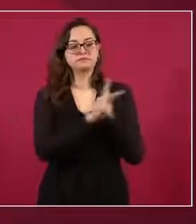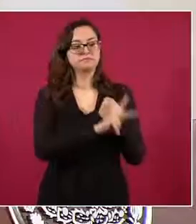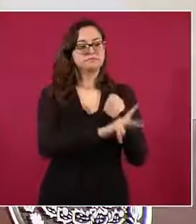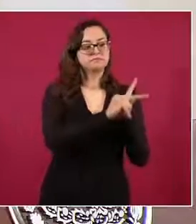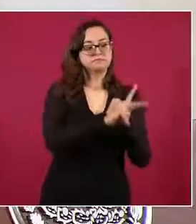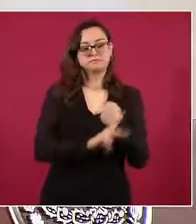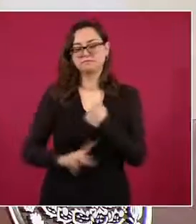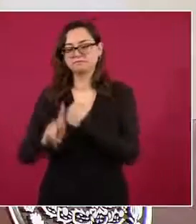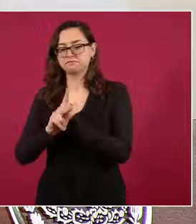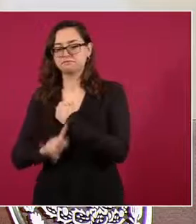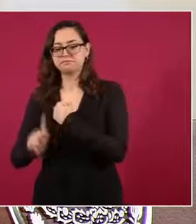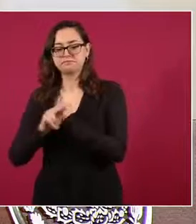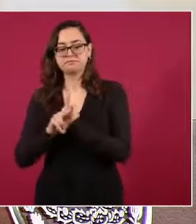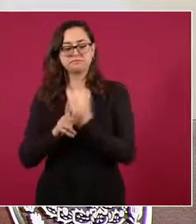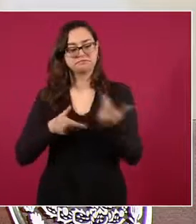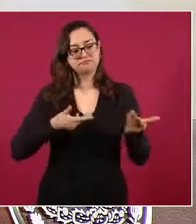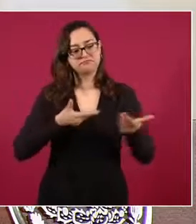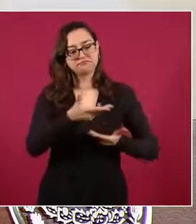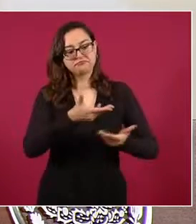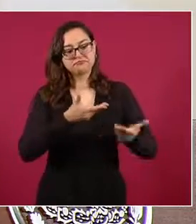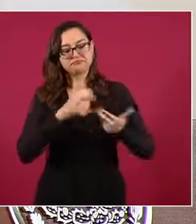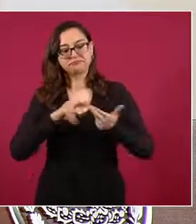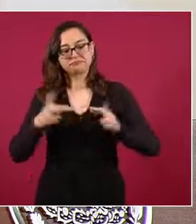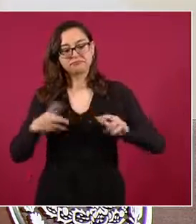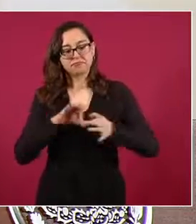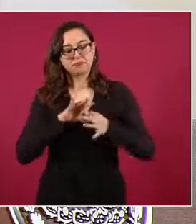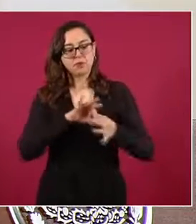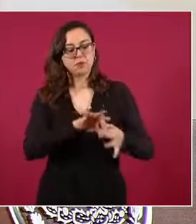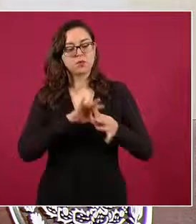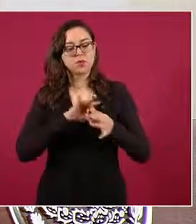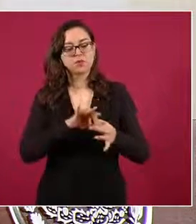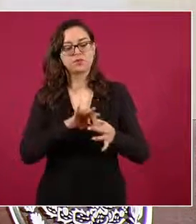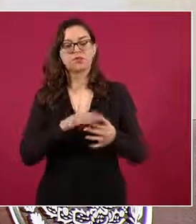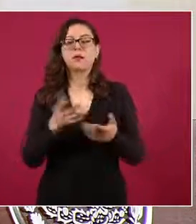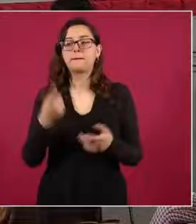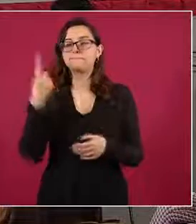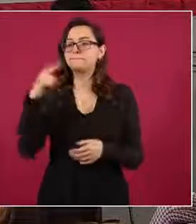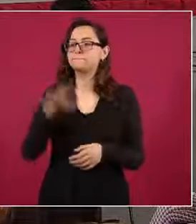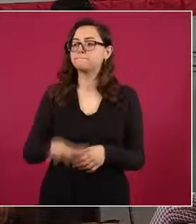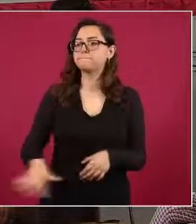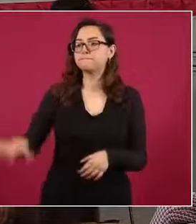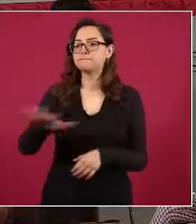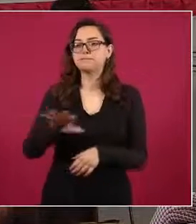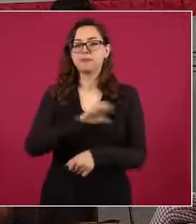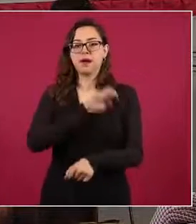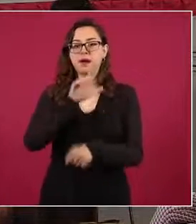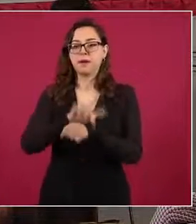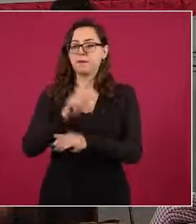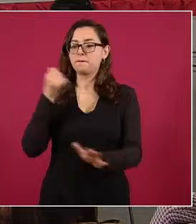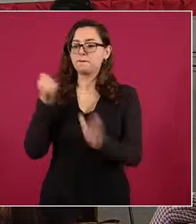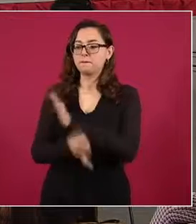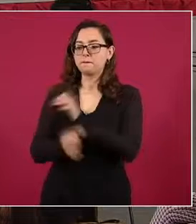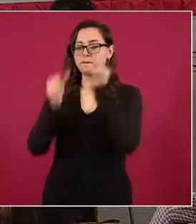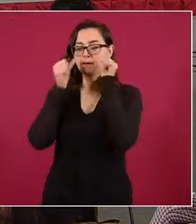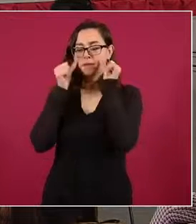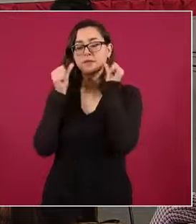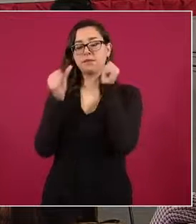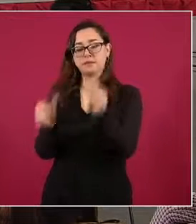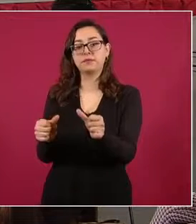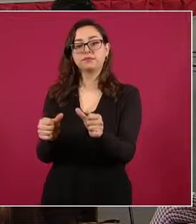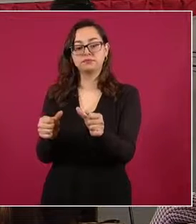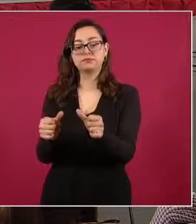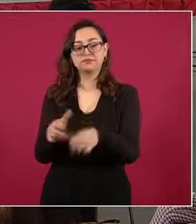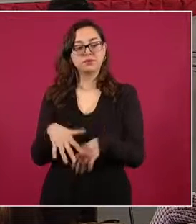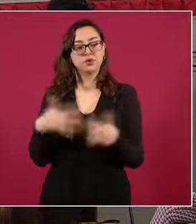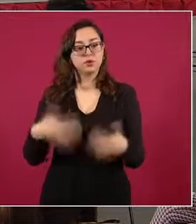naciones que en términos de atención médica con especialistas, pues